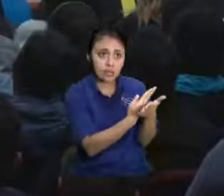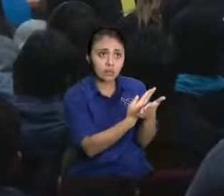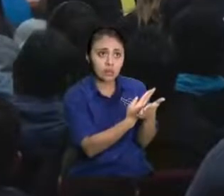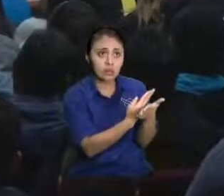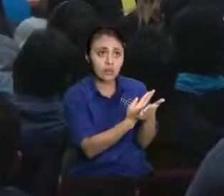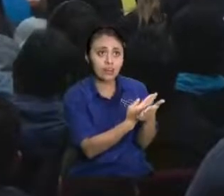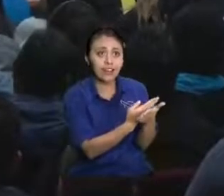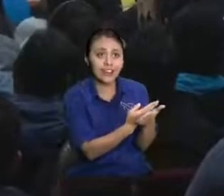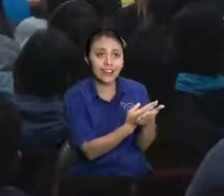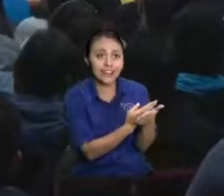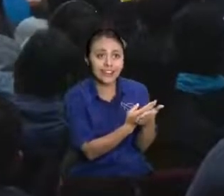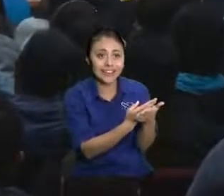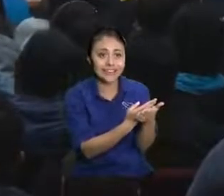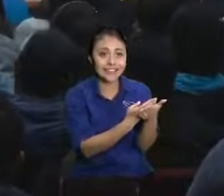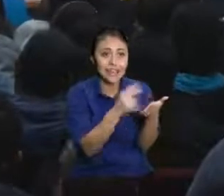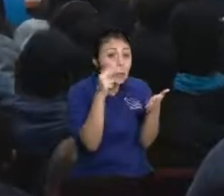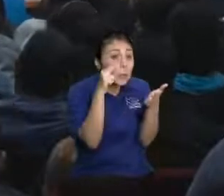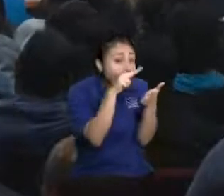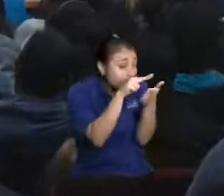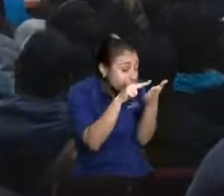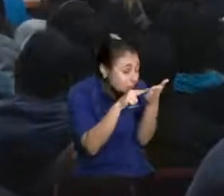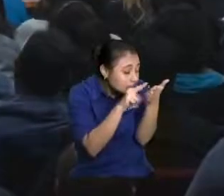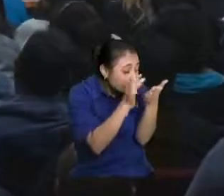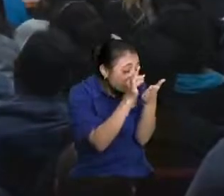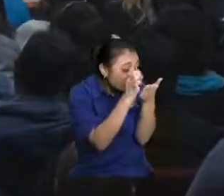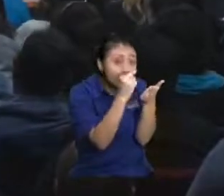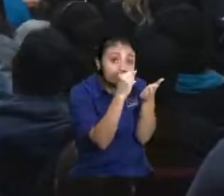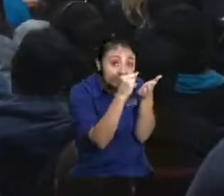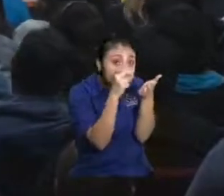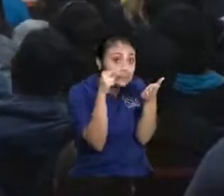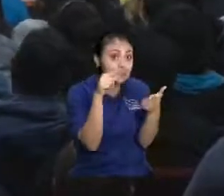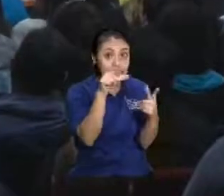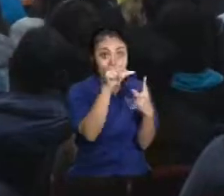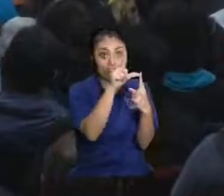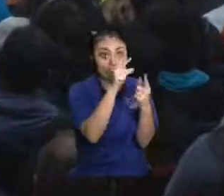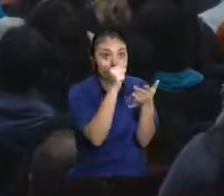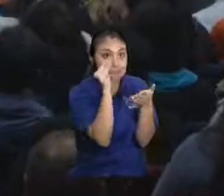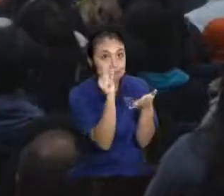esto, mamita? Examina la lupa, por favor.